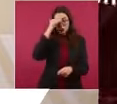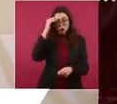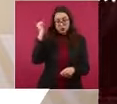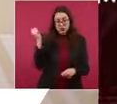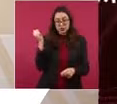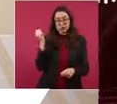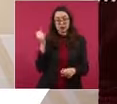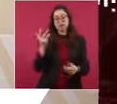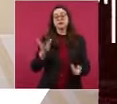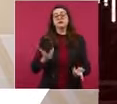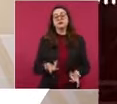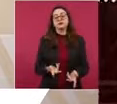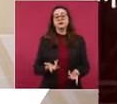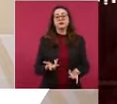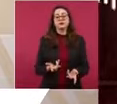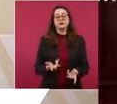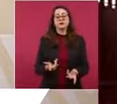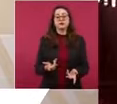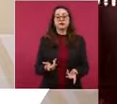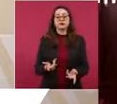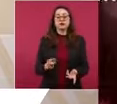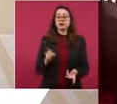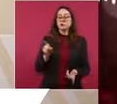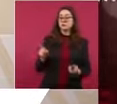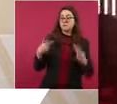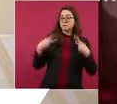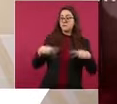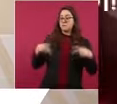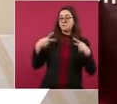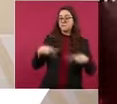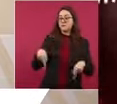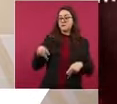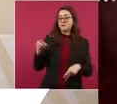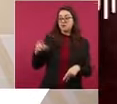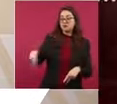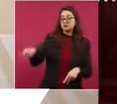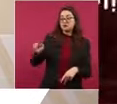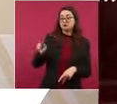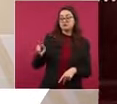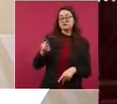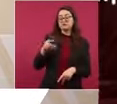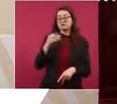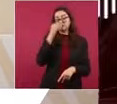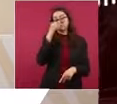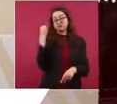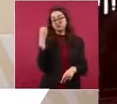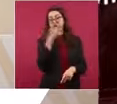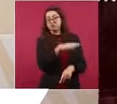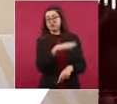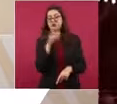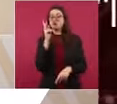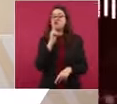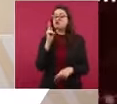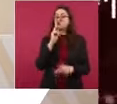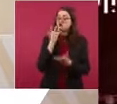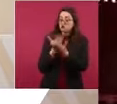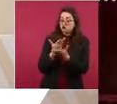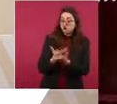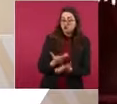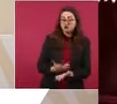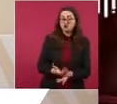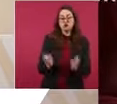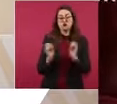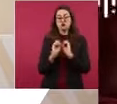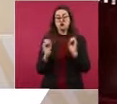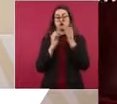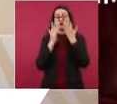sabía de todo esto, la gente seguía votando por el PAN, pero bueno, en ese sentido dijo que está en su